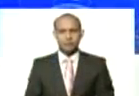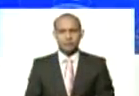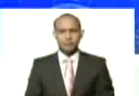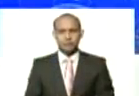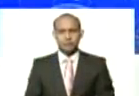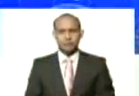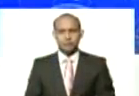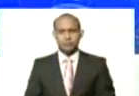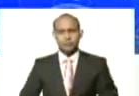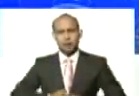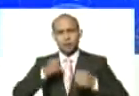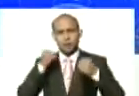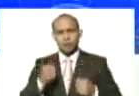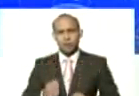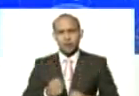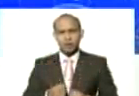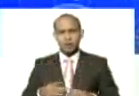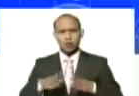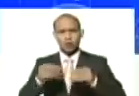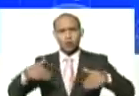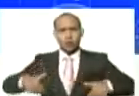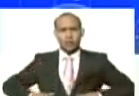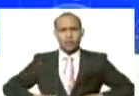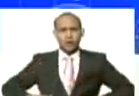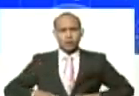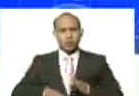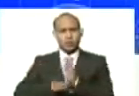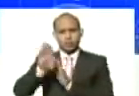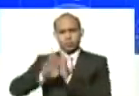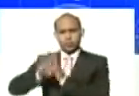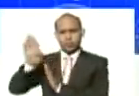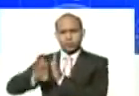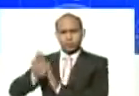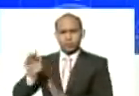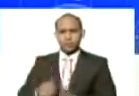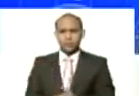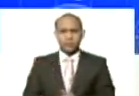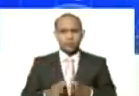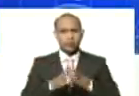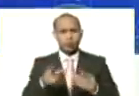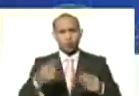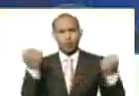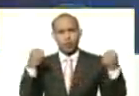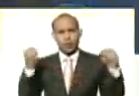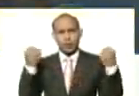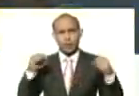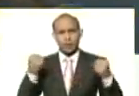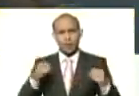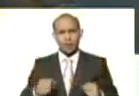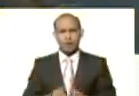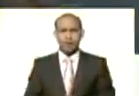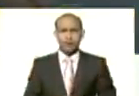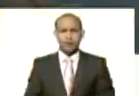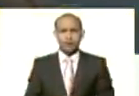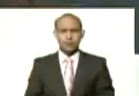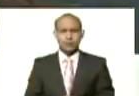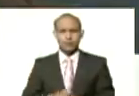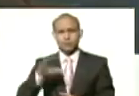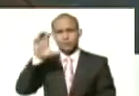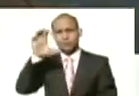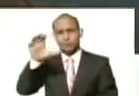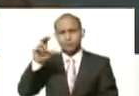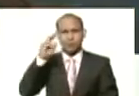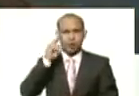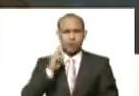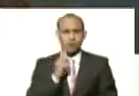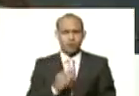a pulso, con esfuerzo. Y todos estos ejercicios, escudo bolivariano,